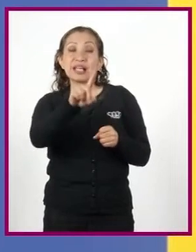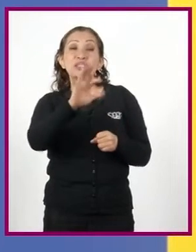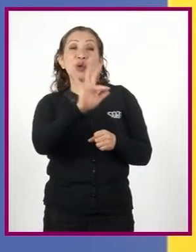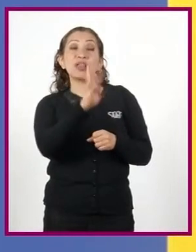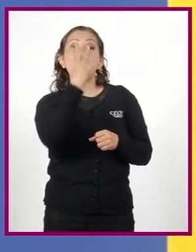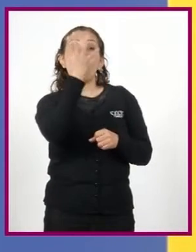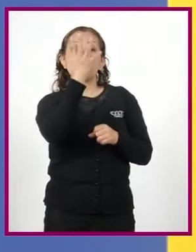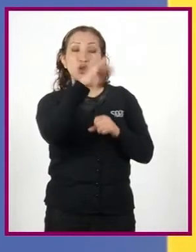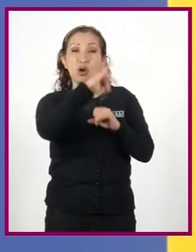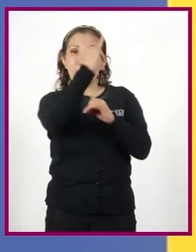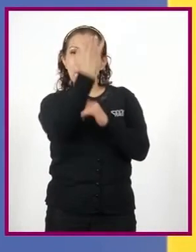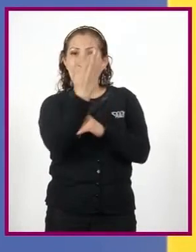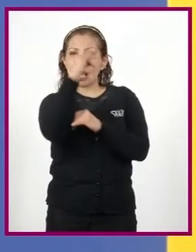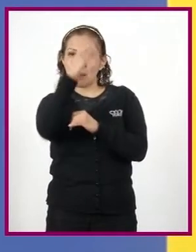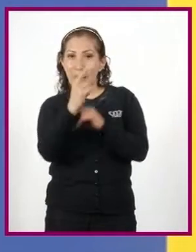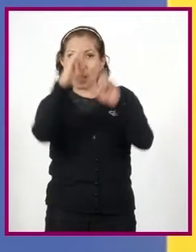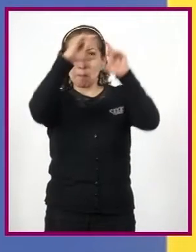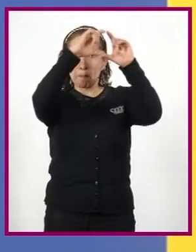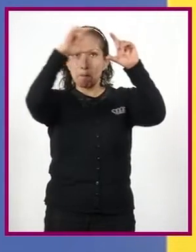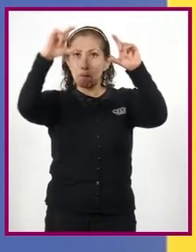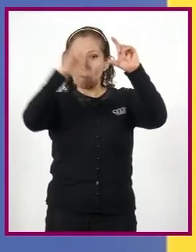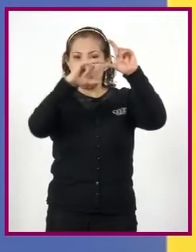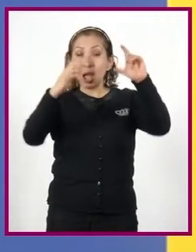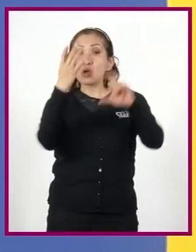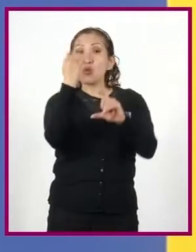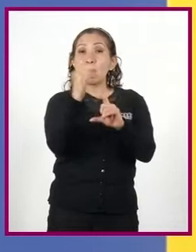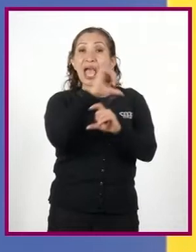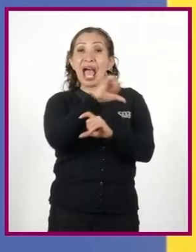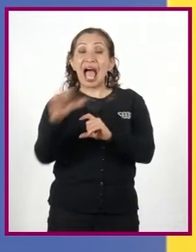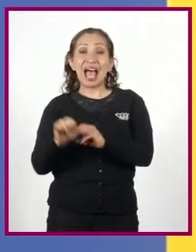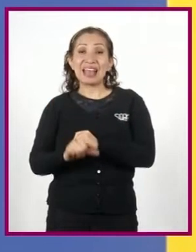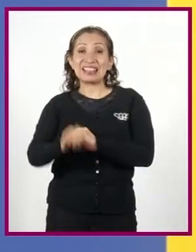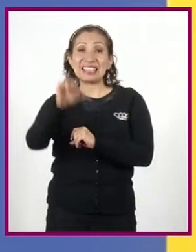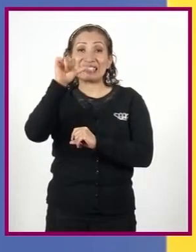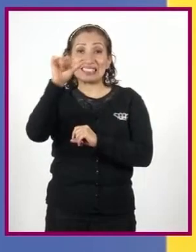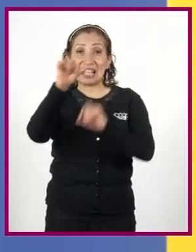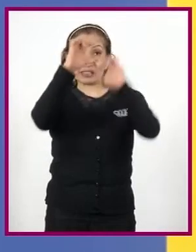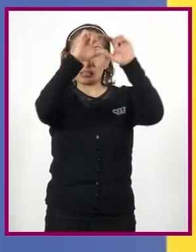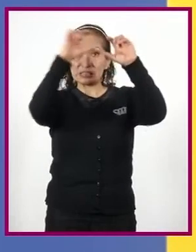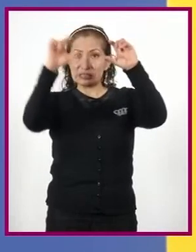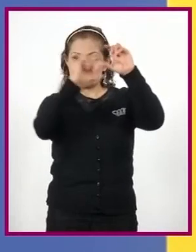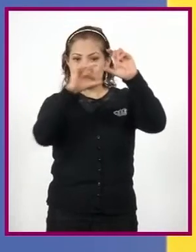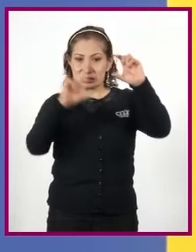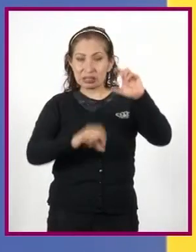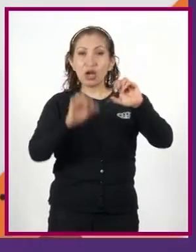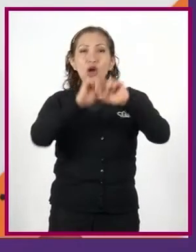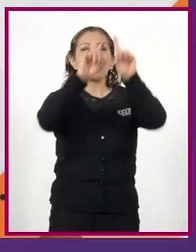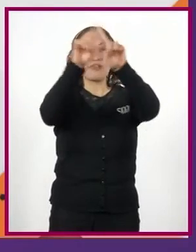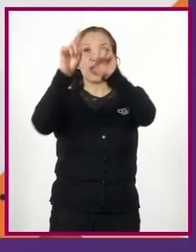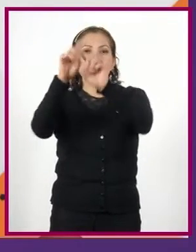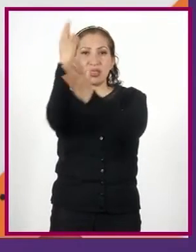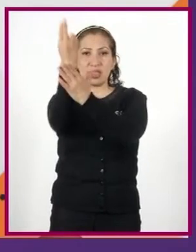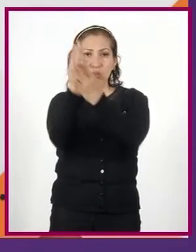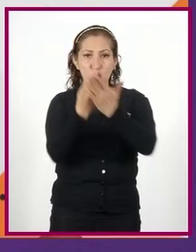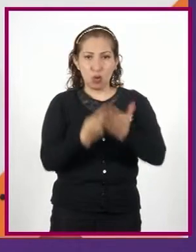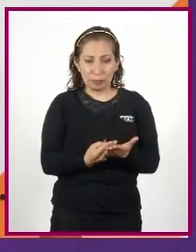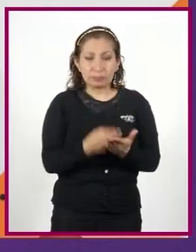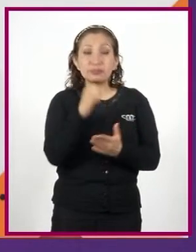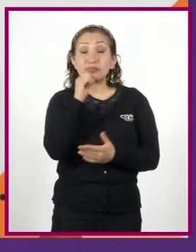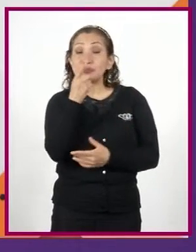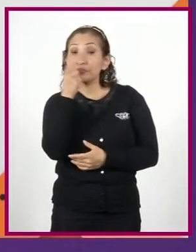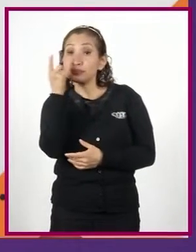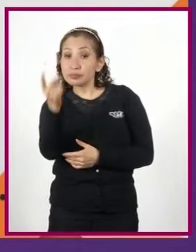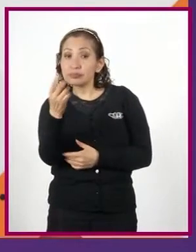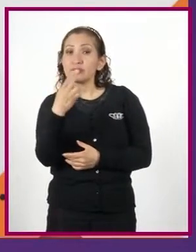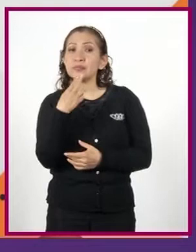imágenes ordenadas en tableros de 9 a 16 casillas, con diferentes imágenes. También señala